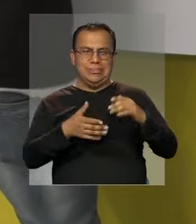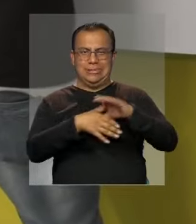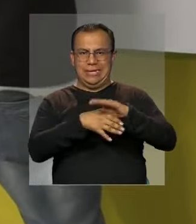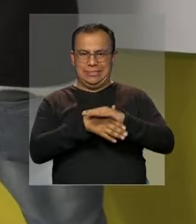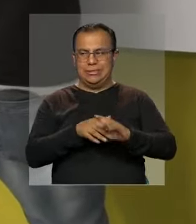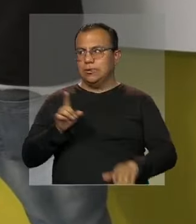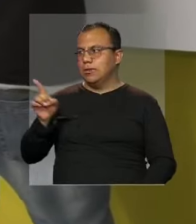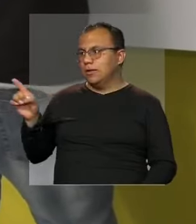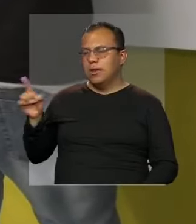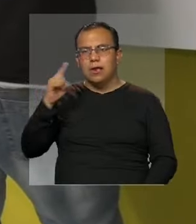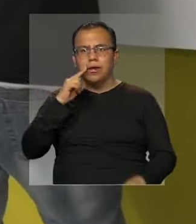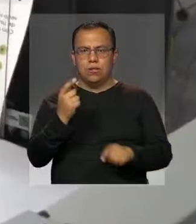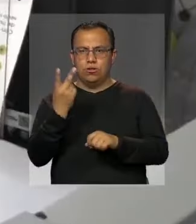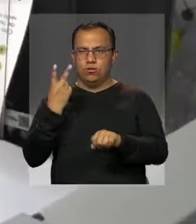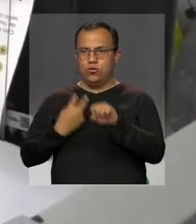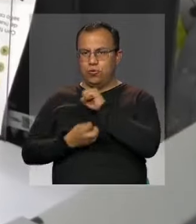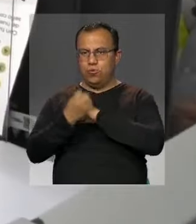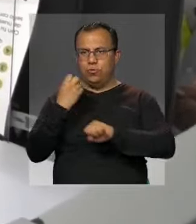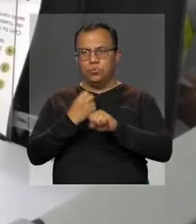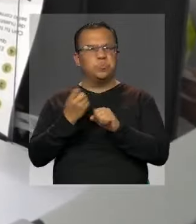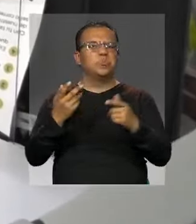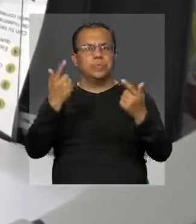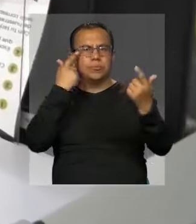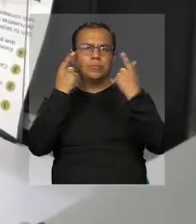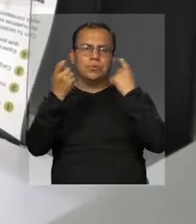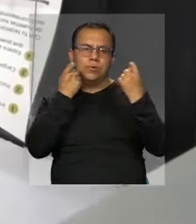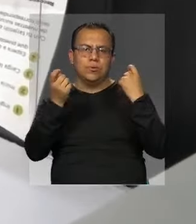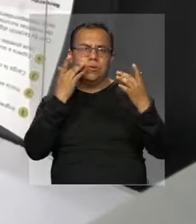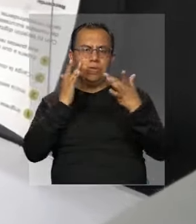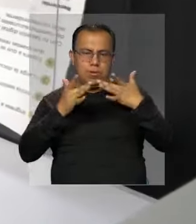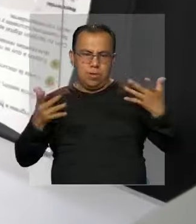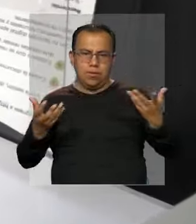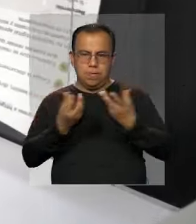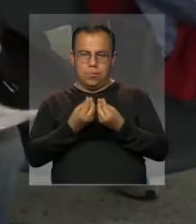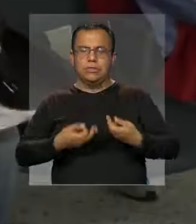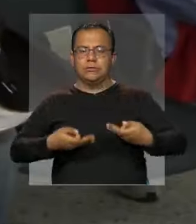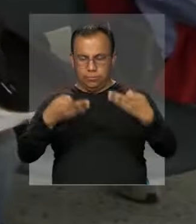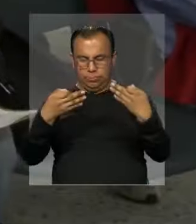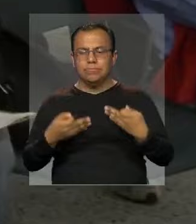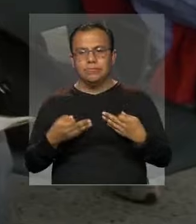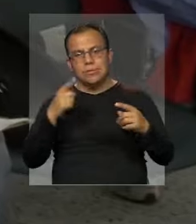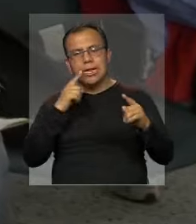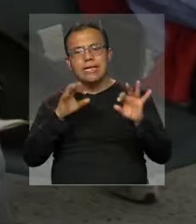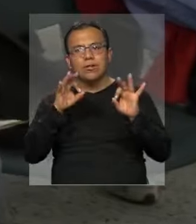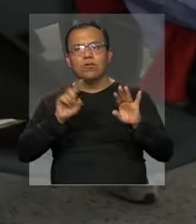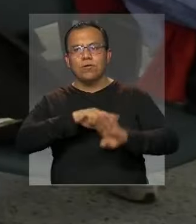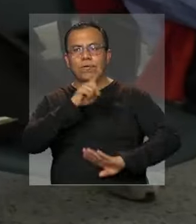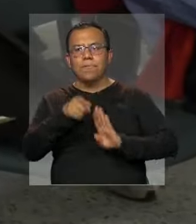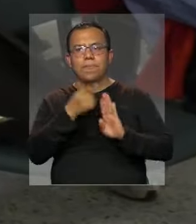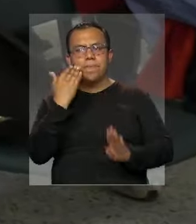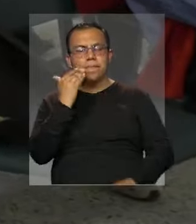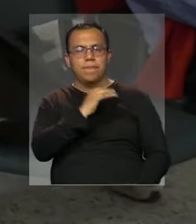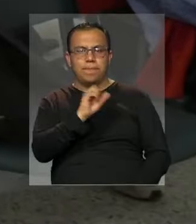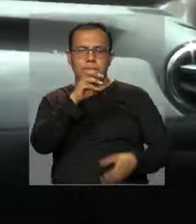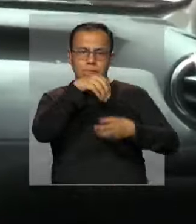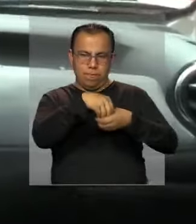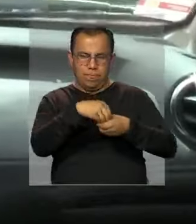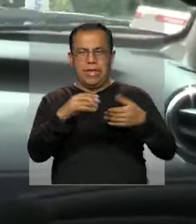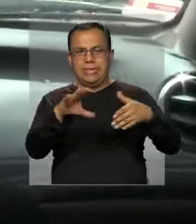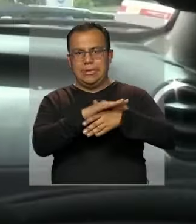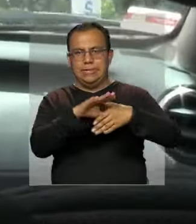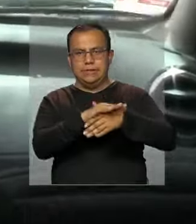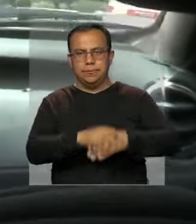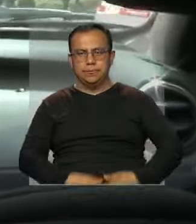Libres implementó hace 2 años una estrategia de género que pretende garantizar la seguridad de las mujeres al interior de los